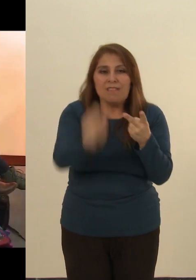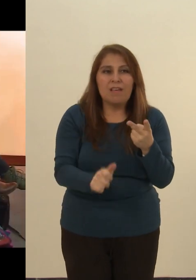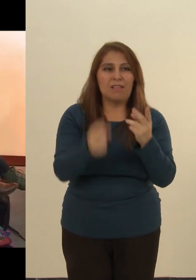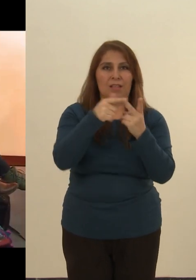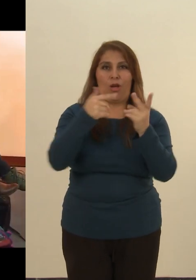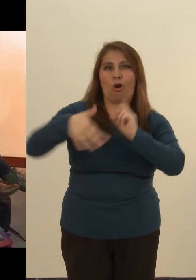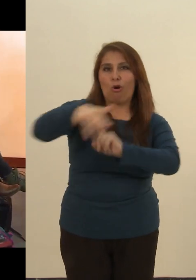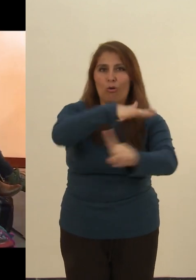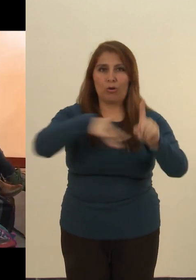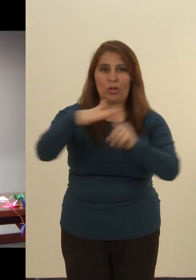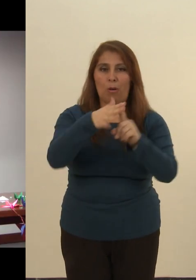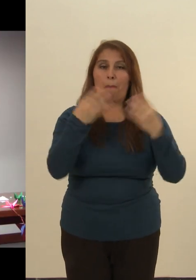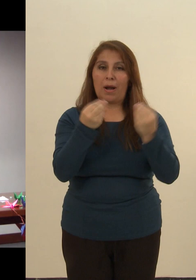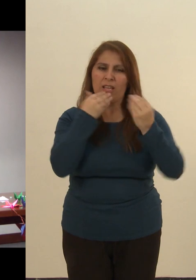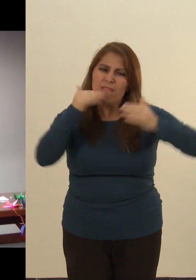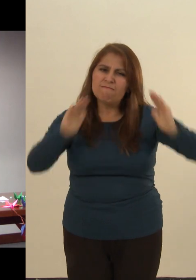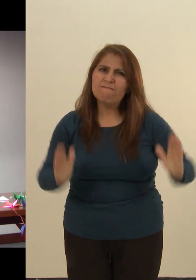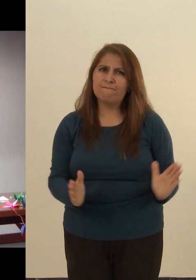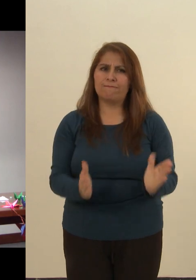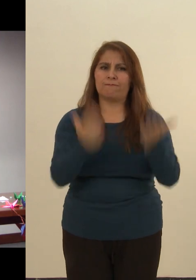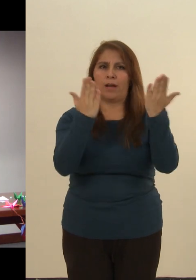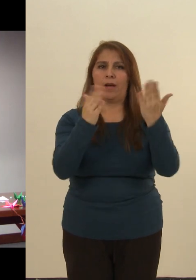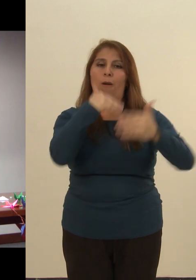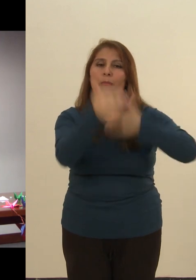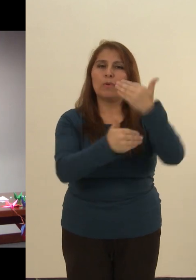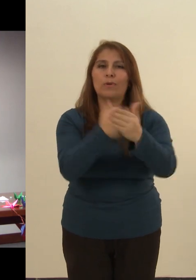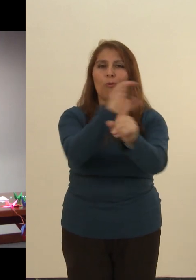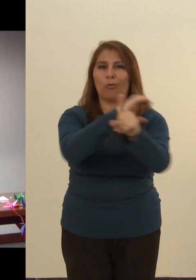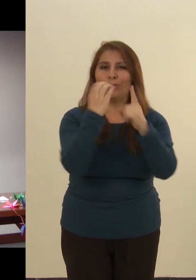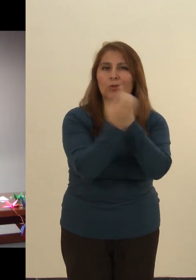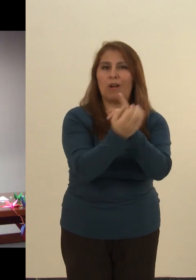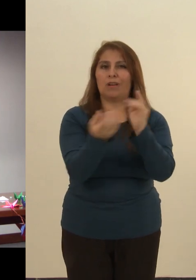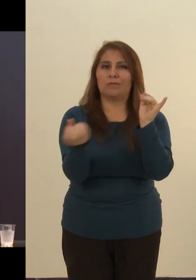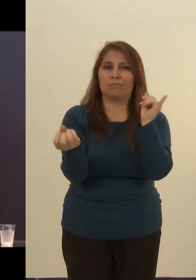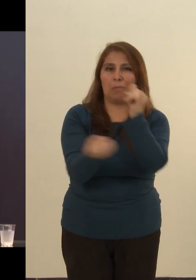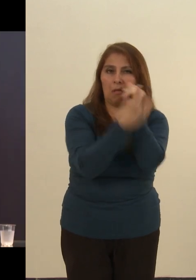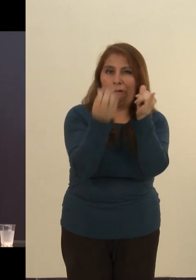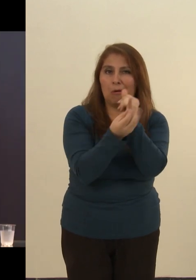e investigar para potenciar los procesos educativos, culturales y sociales